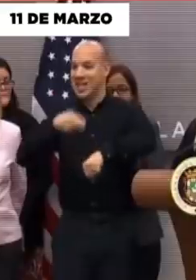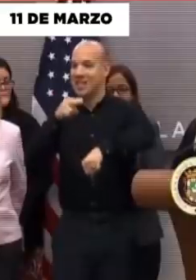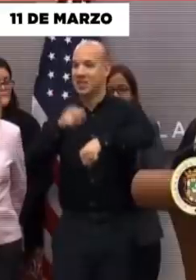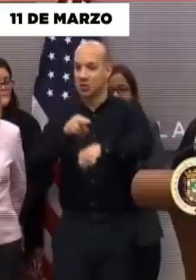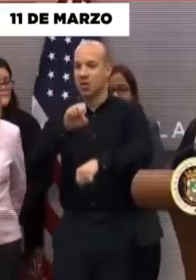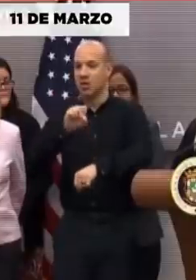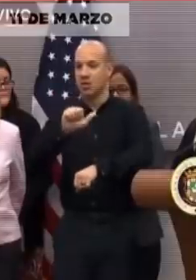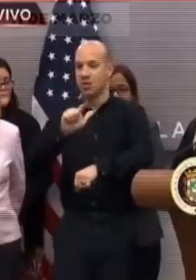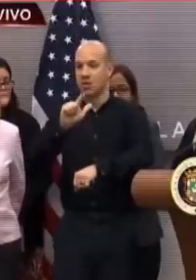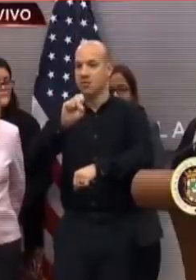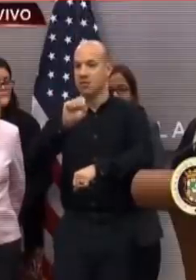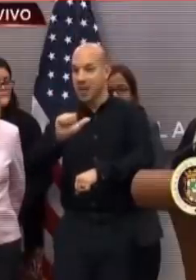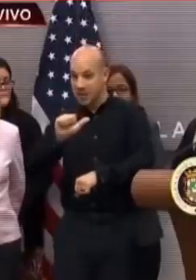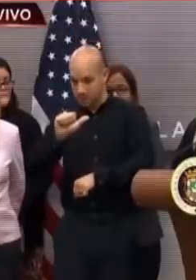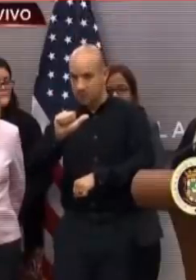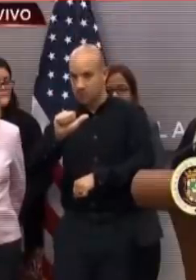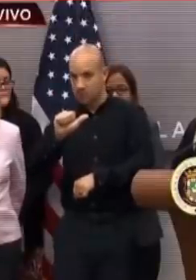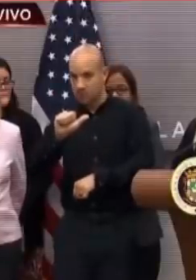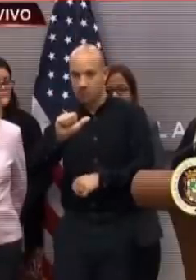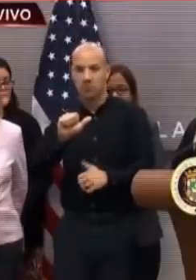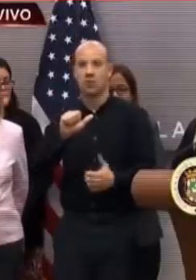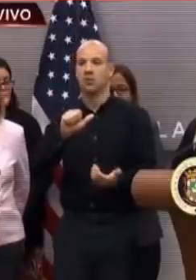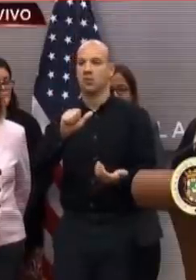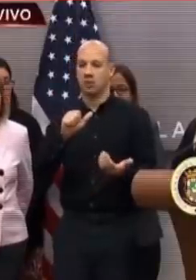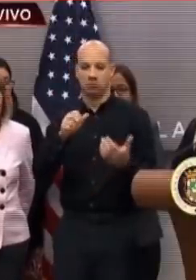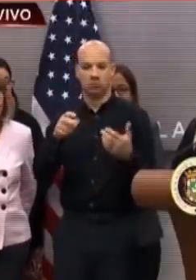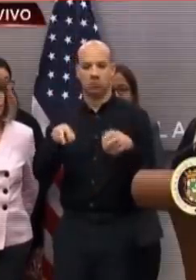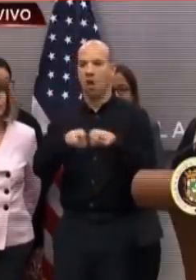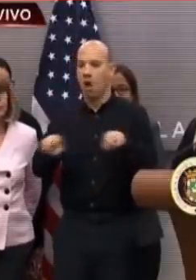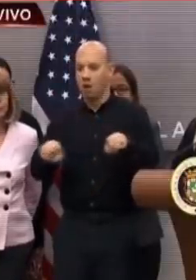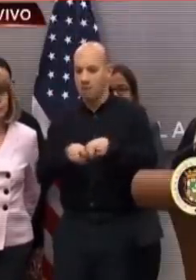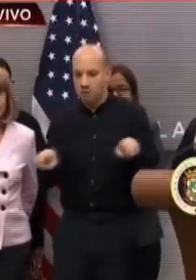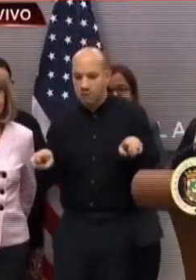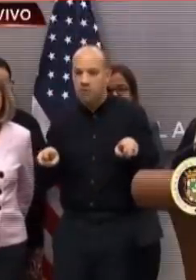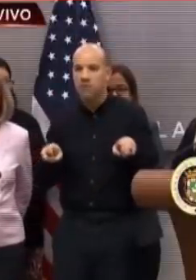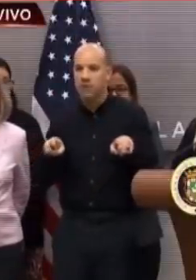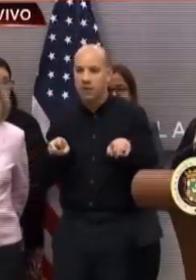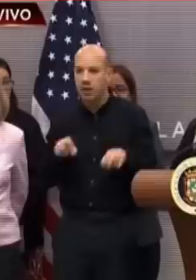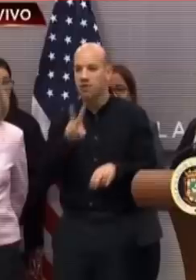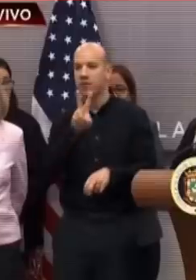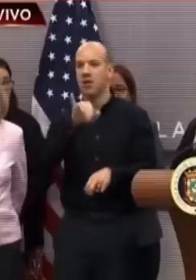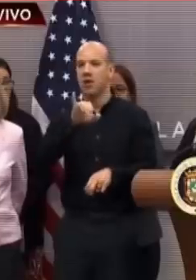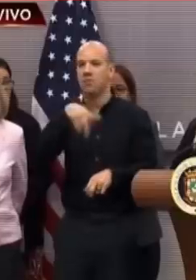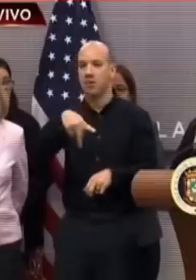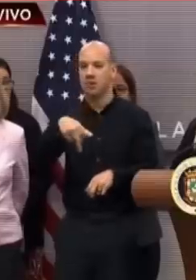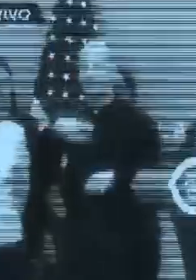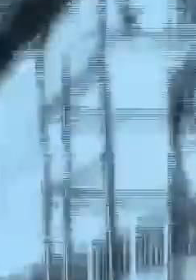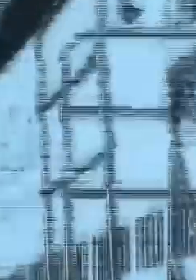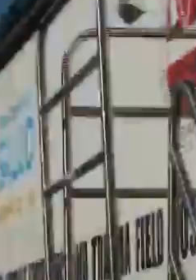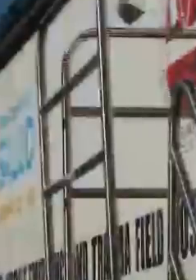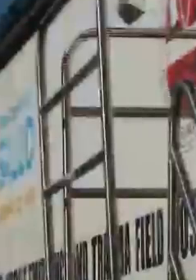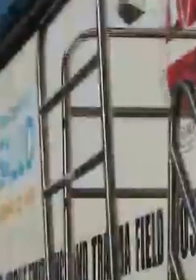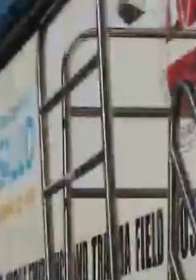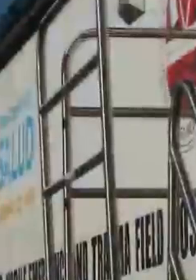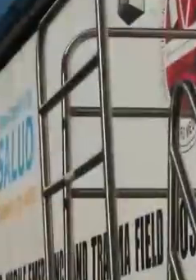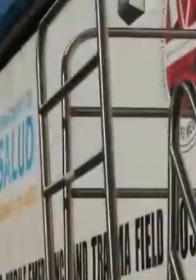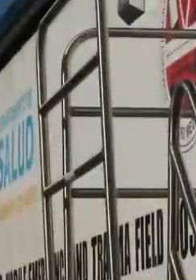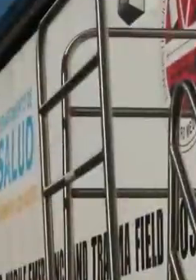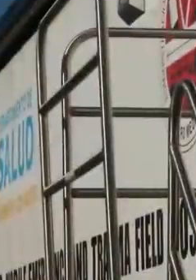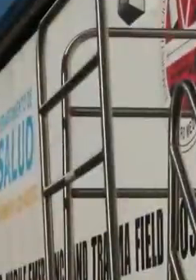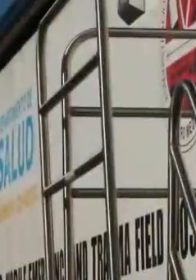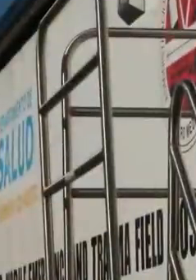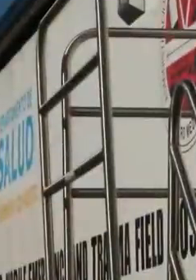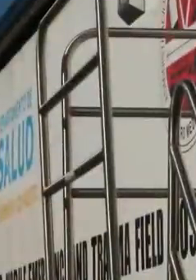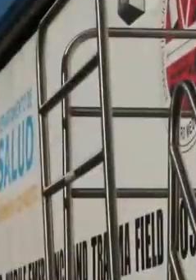de la Salsa, que estuvieron entre las filas del VIP frente a la tarima. Seguíamos